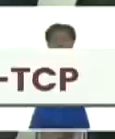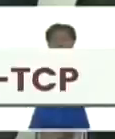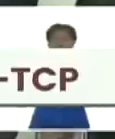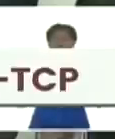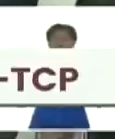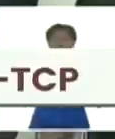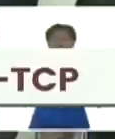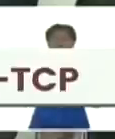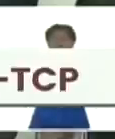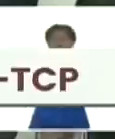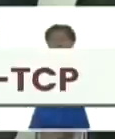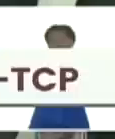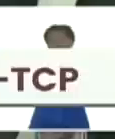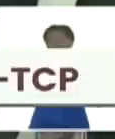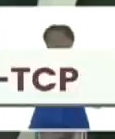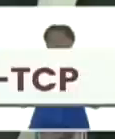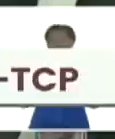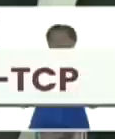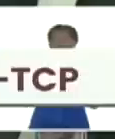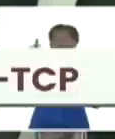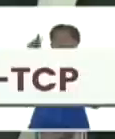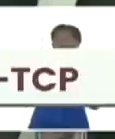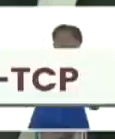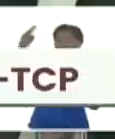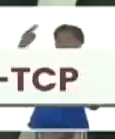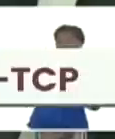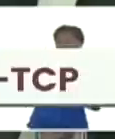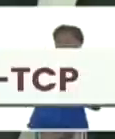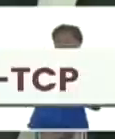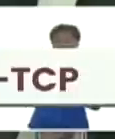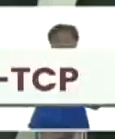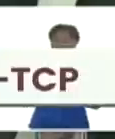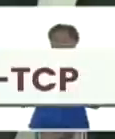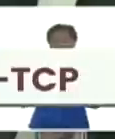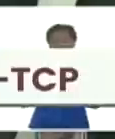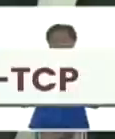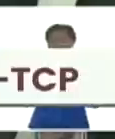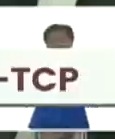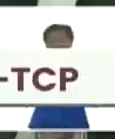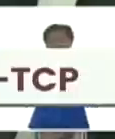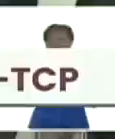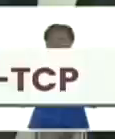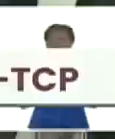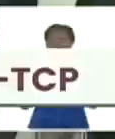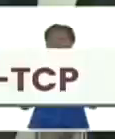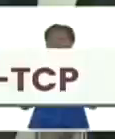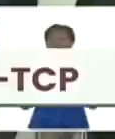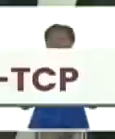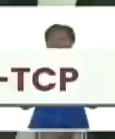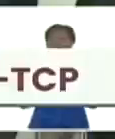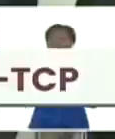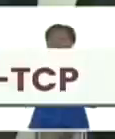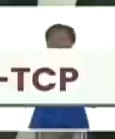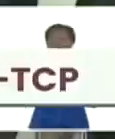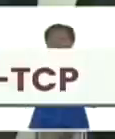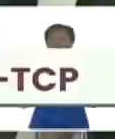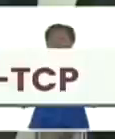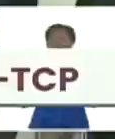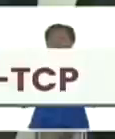histórico, permitir que otras fuerzas nos dividan, nos separen, que eviten que nos unamos como pueblo y como